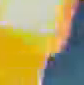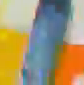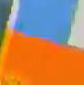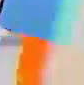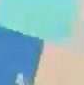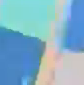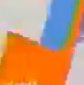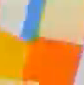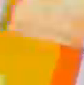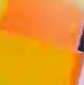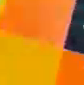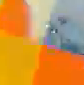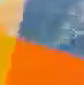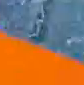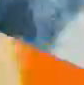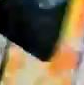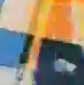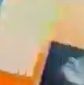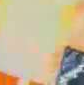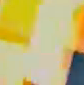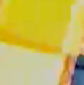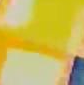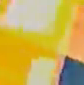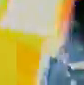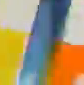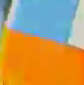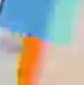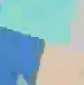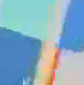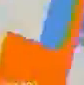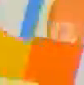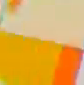Noticiero Perevisión. Información justa y balanceada.